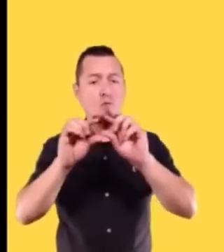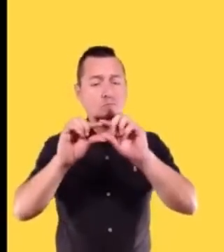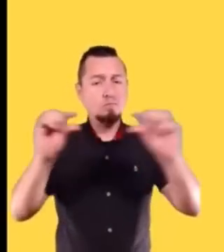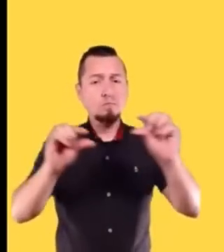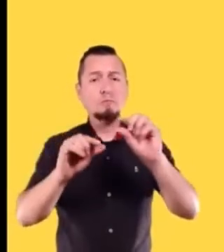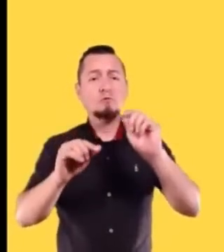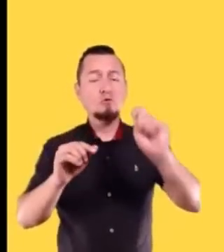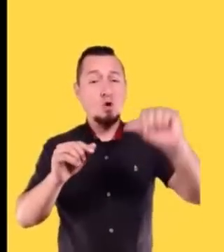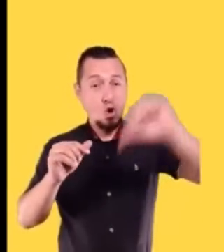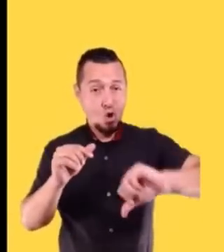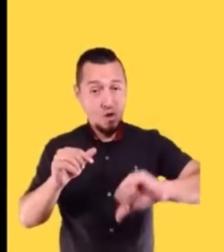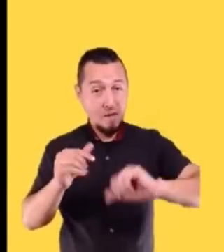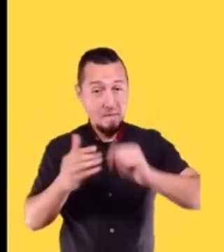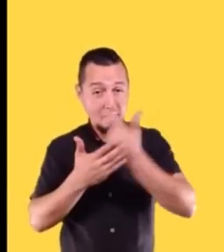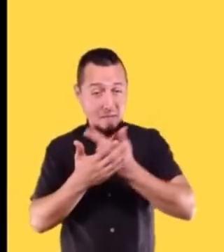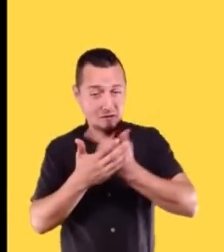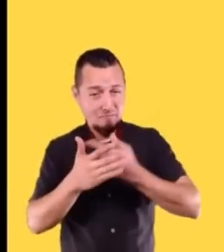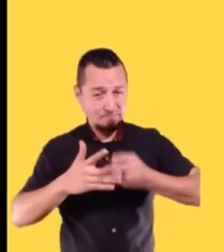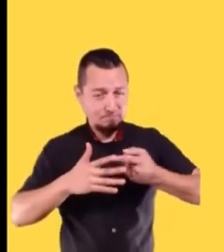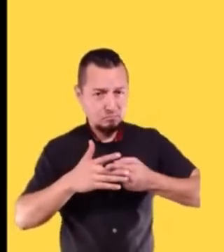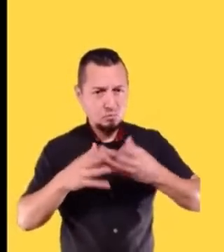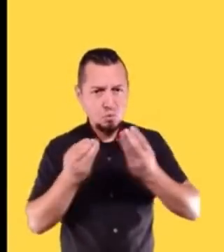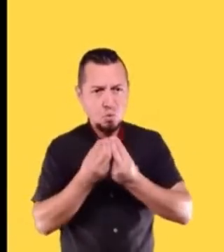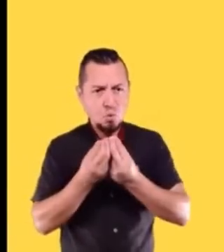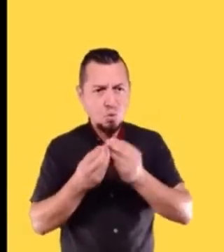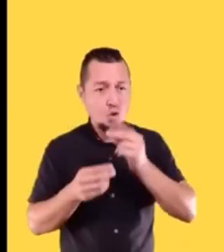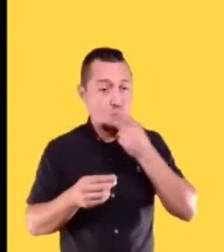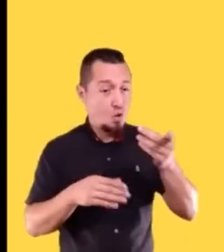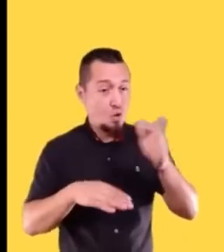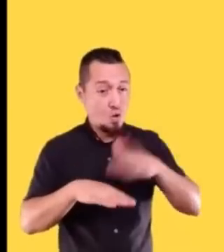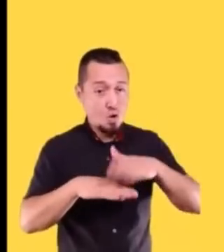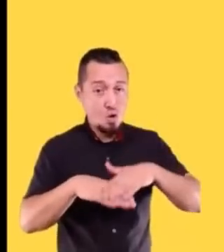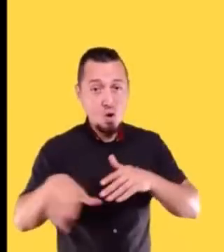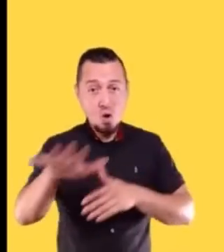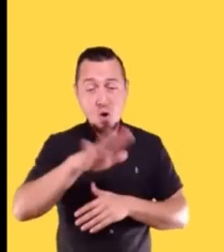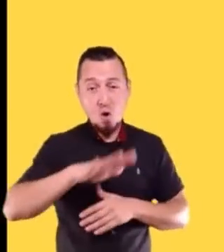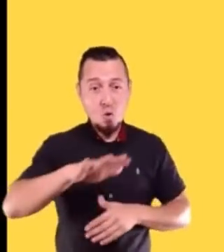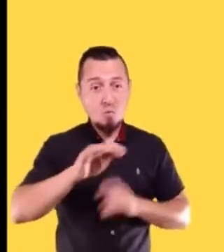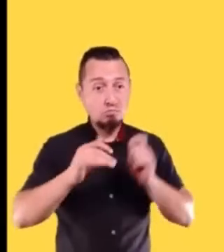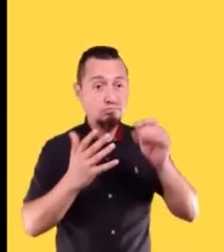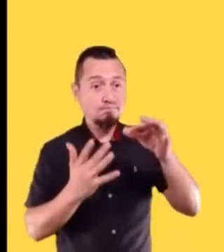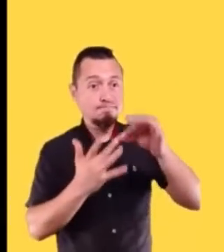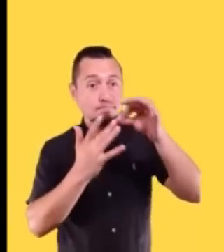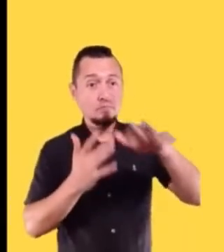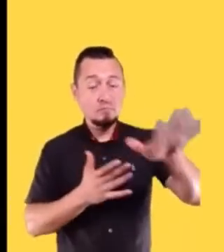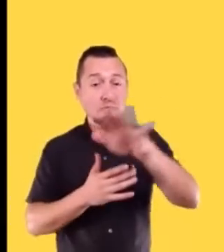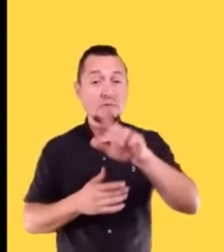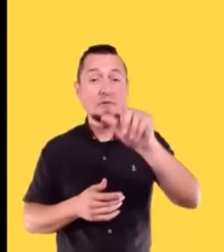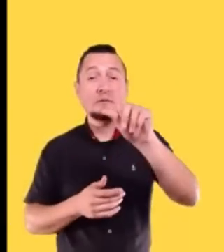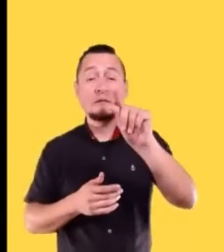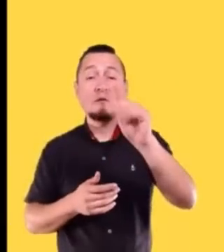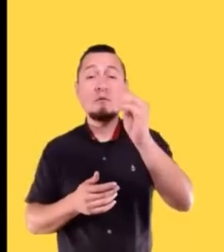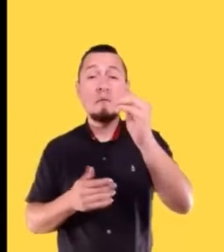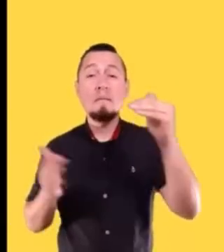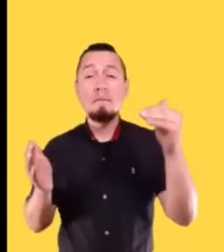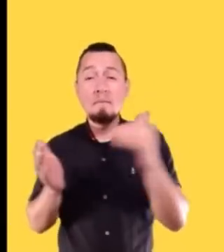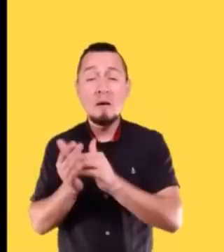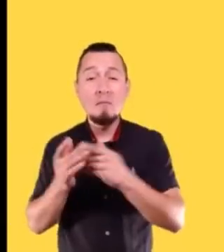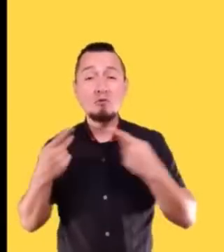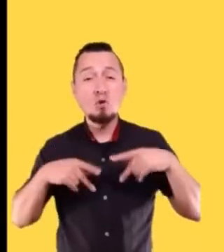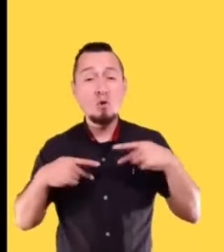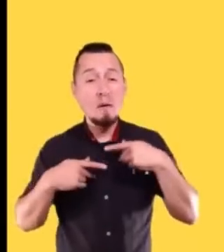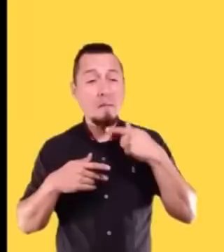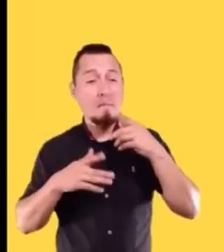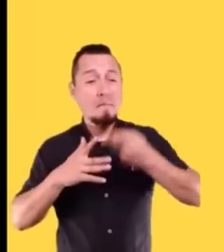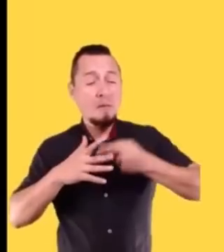liga de matemáticas le daban la noticia al gobernador estos alumnos que fueron los seleccionados de 79,000 integrantes en las ligas de matemáticas.